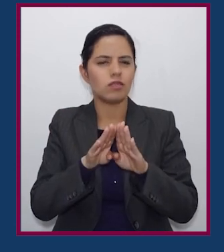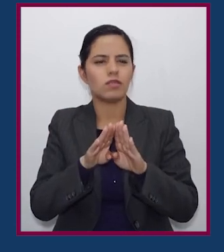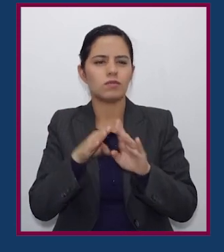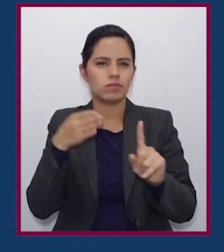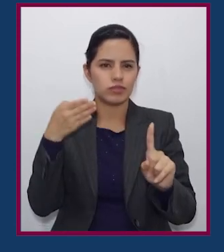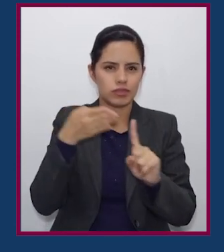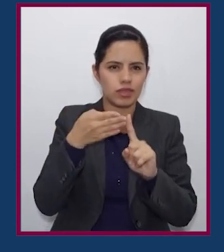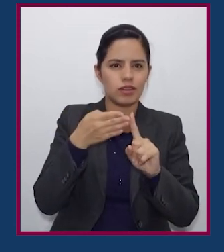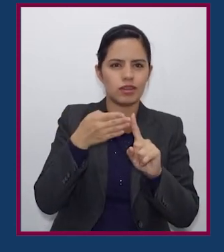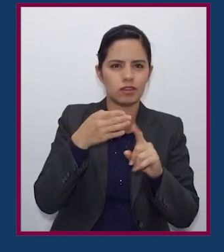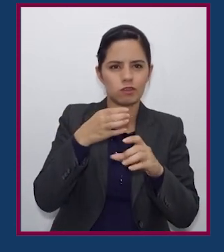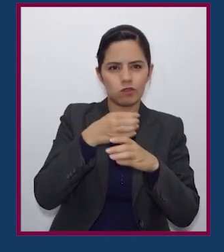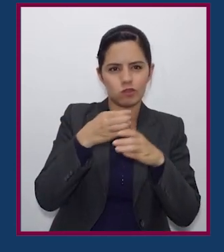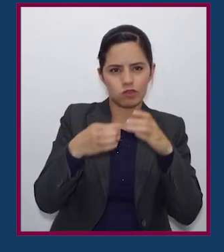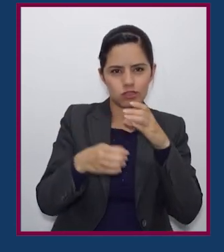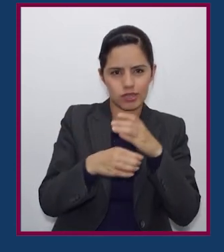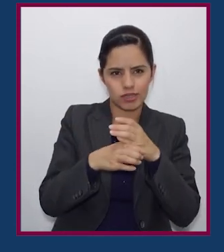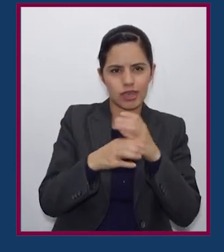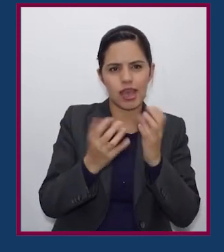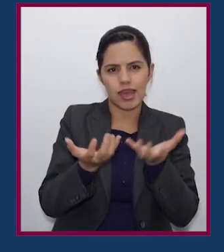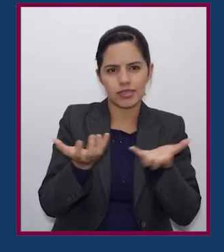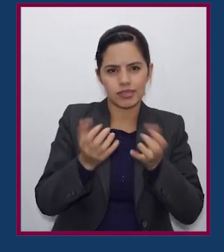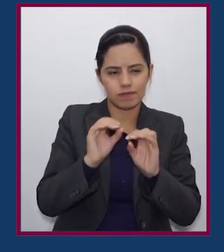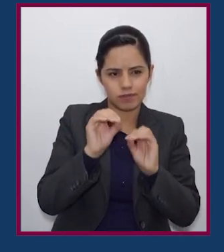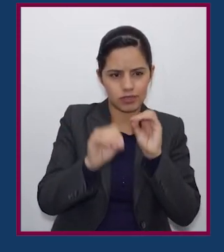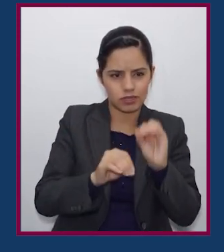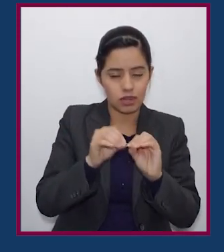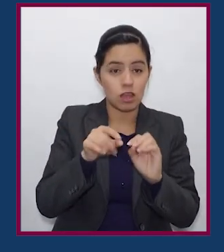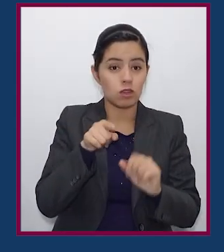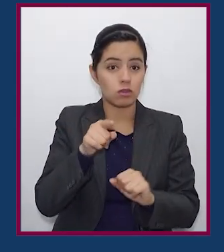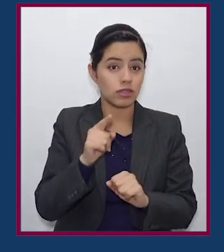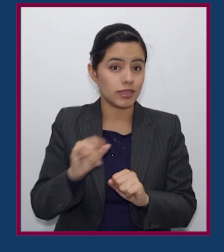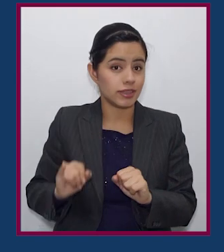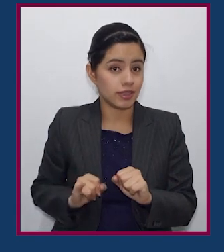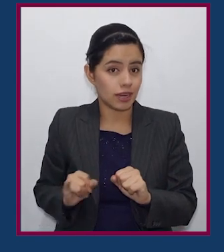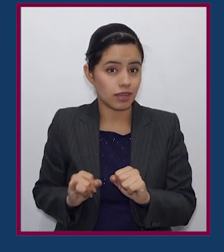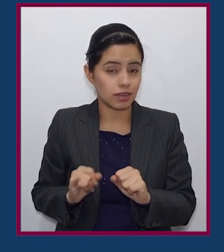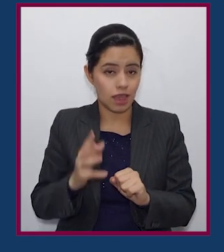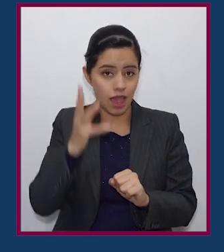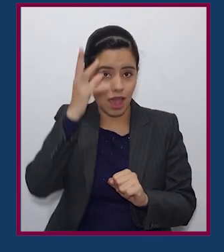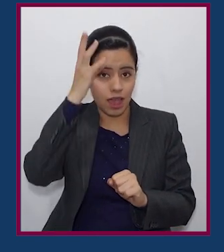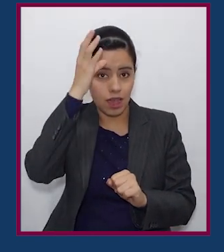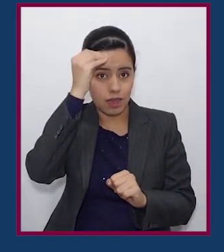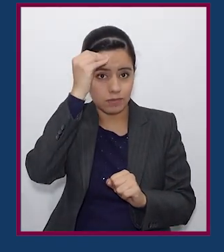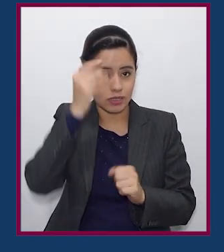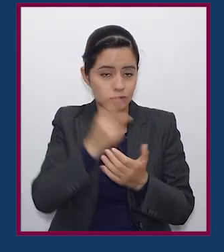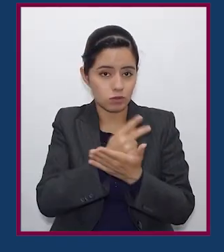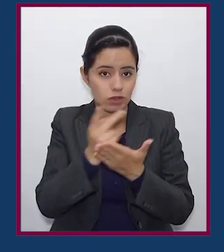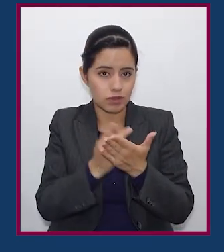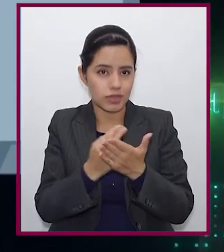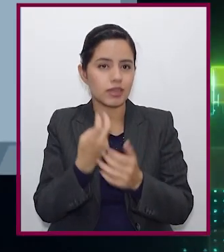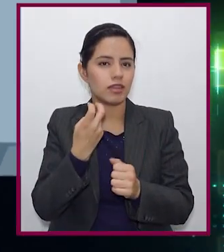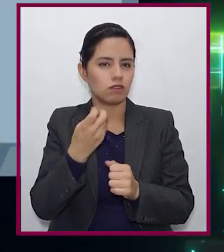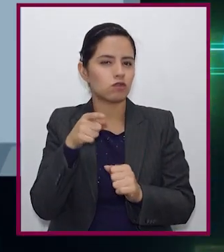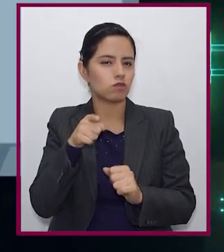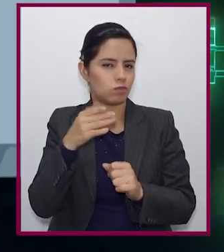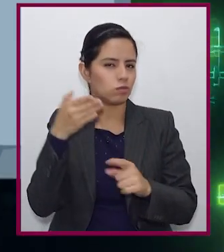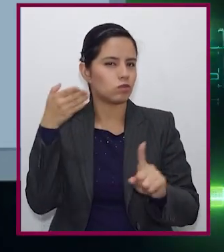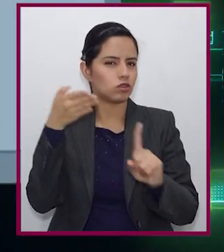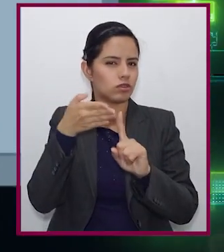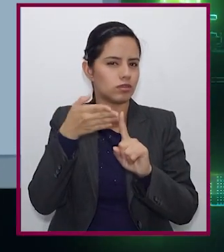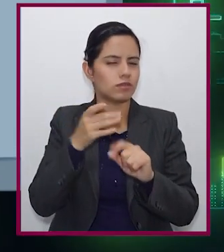a objetos. Entonces, si estás interesado en aprender a programar, pues esta es la visión que debes de